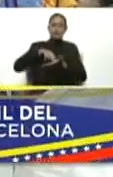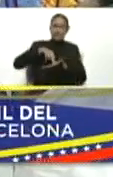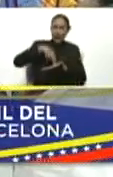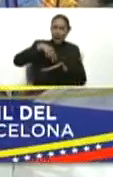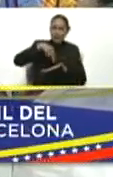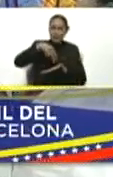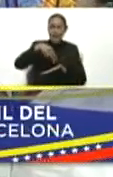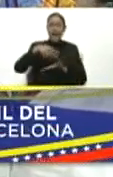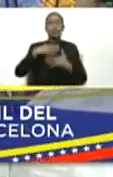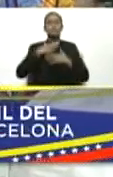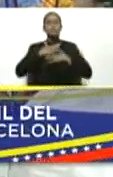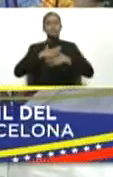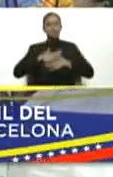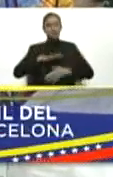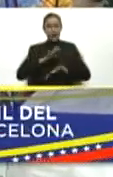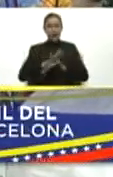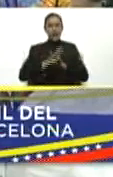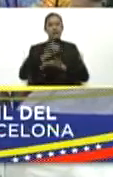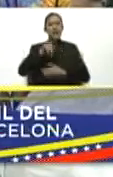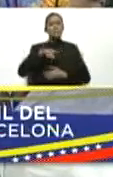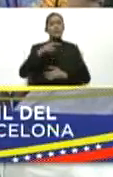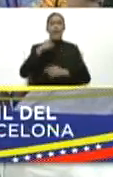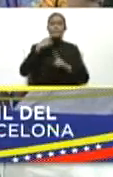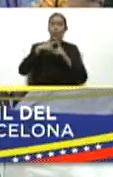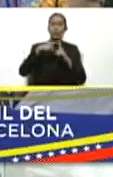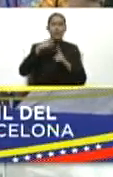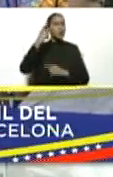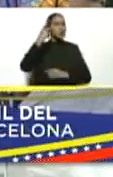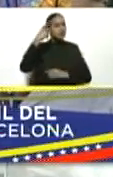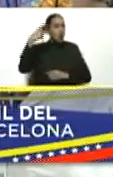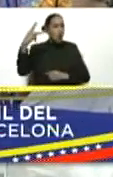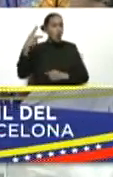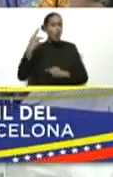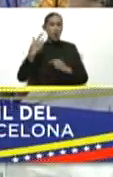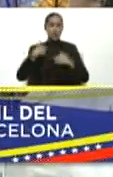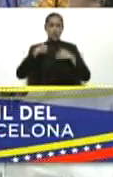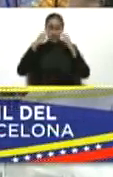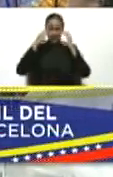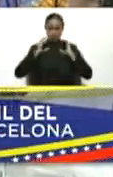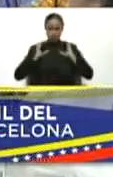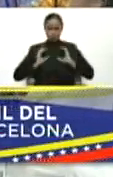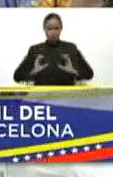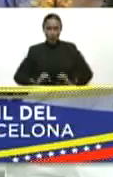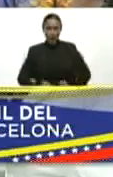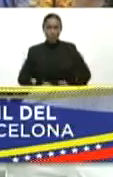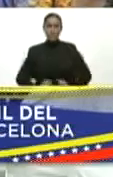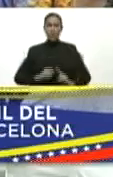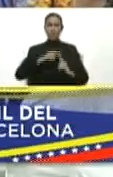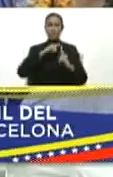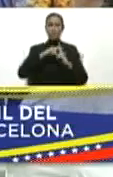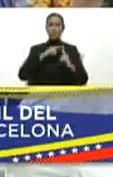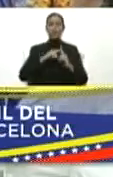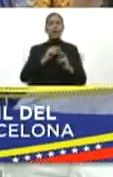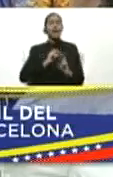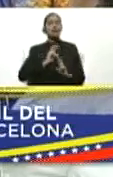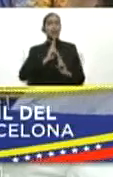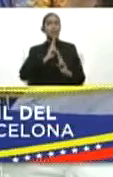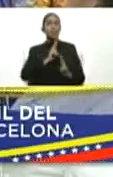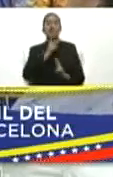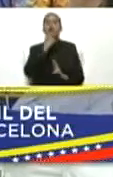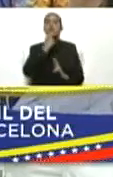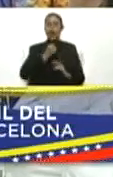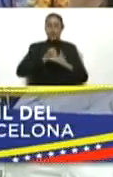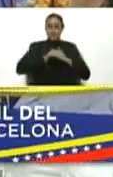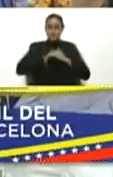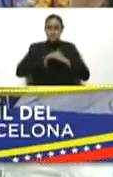condiciones psicológicas, físicas, ¿verdad? Y respondan al preparto bien y luego cuando viene